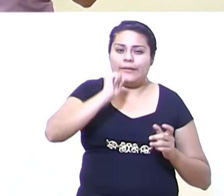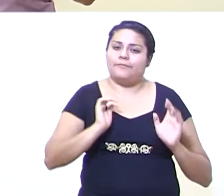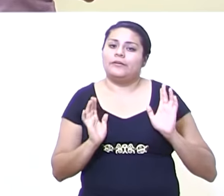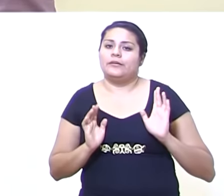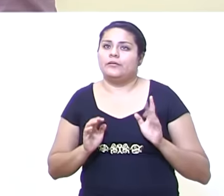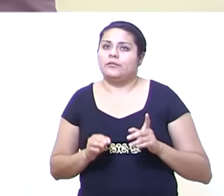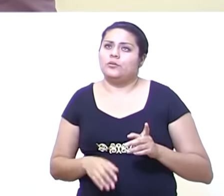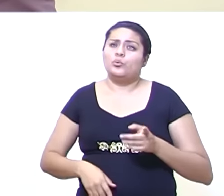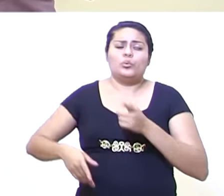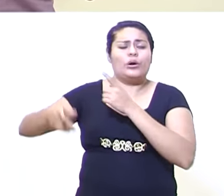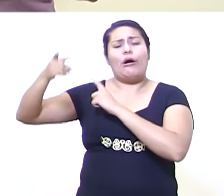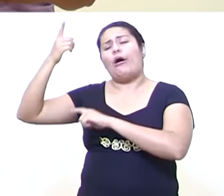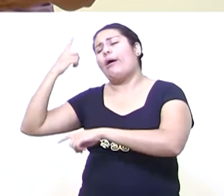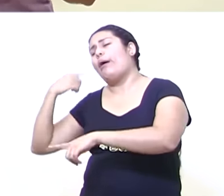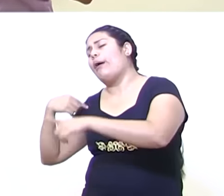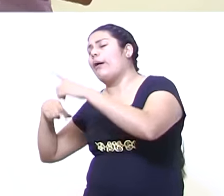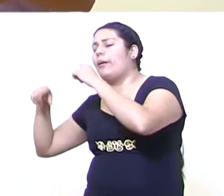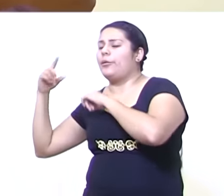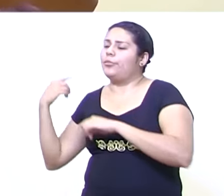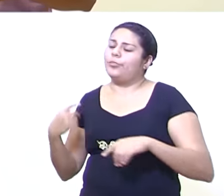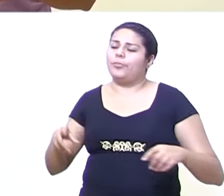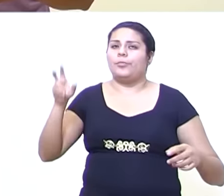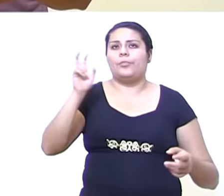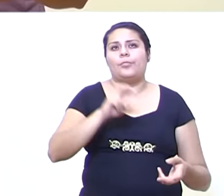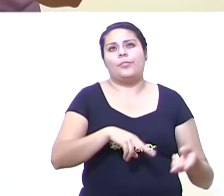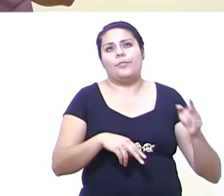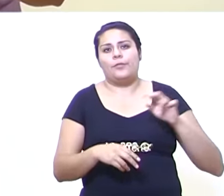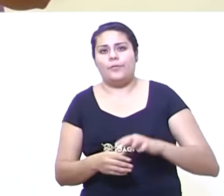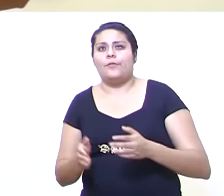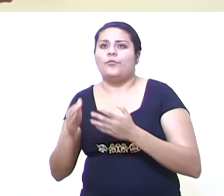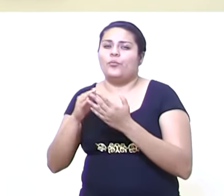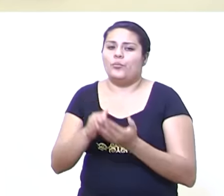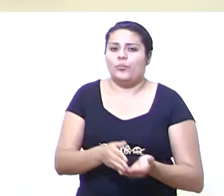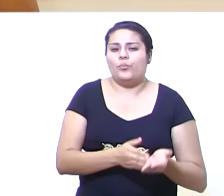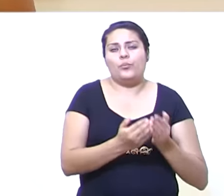vez un navío bio.